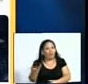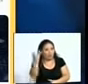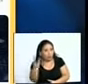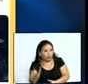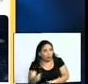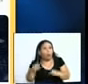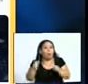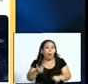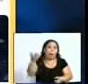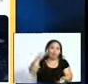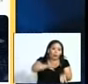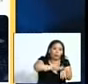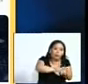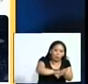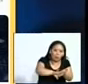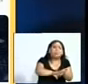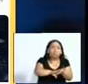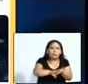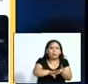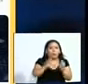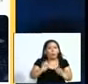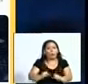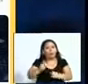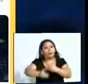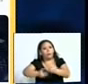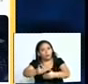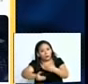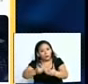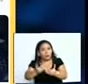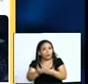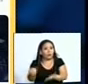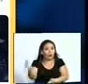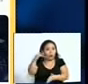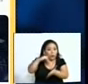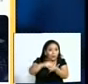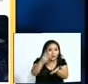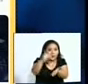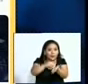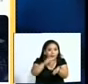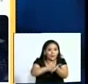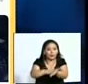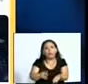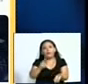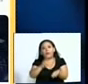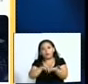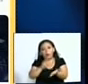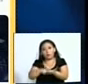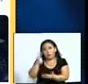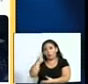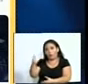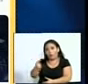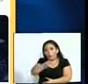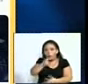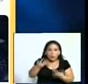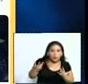diciembre de 2021. Esto para facilitar su proceso cuando se reanuden las citas de visa. Ahí tiene usted ese dato. Si está